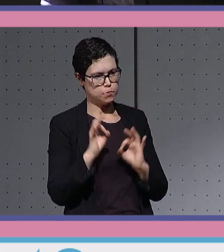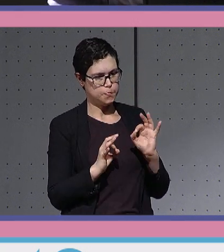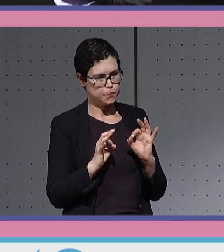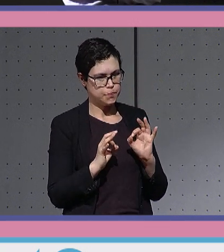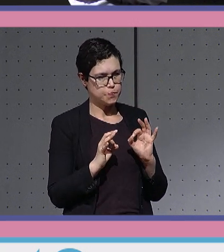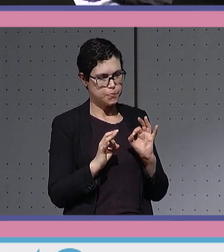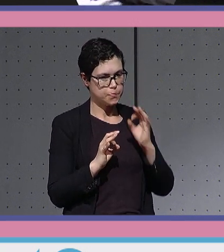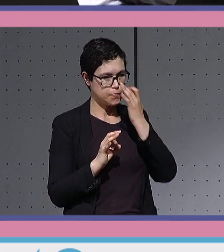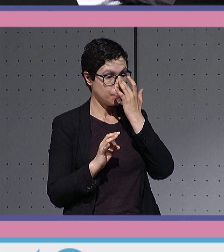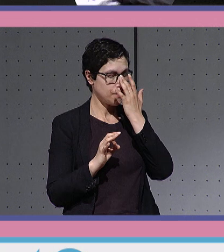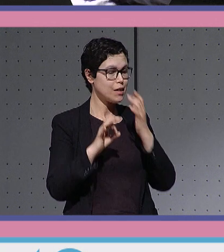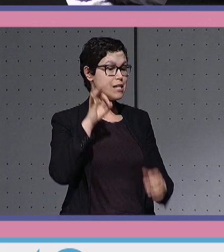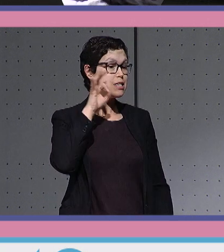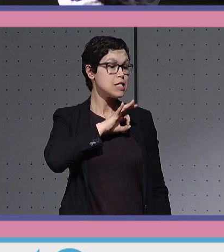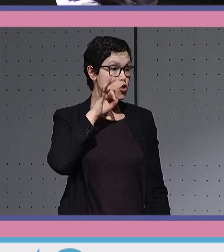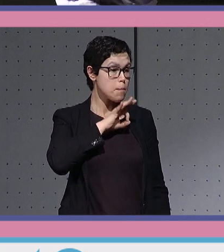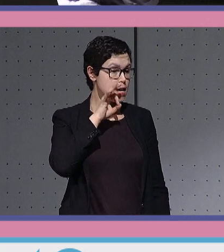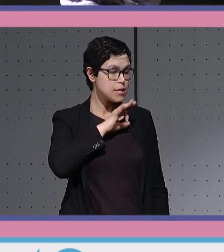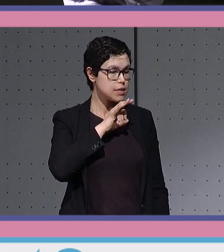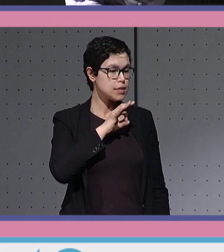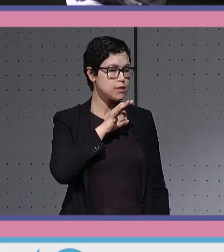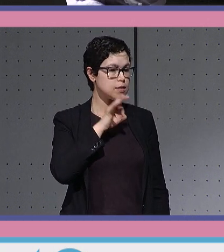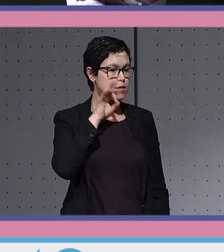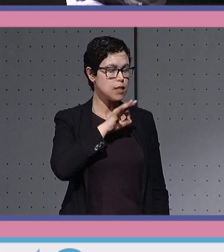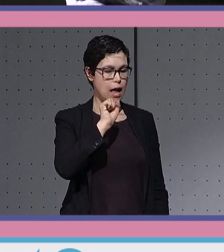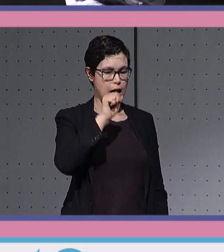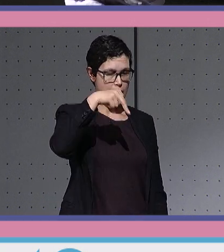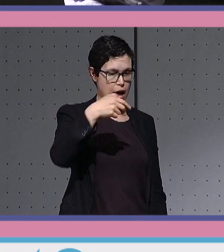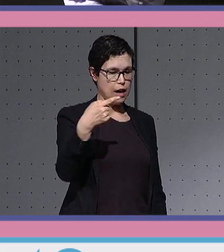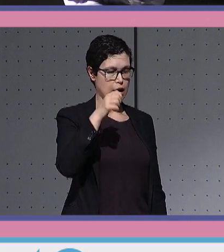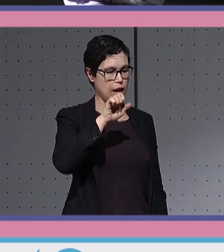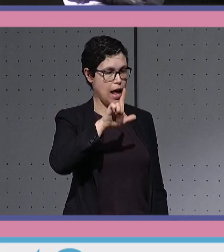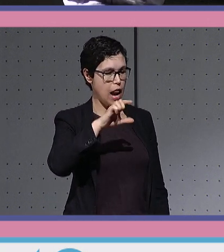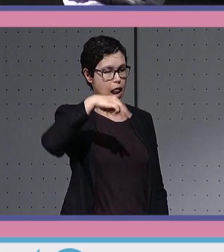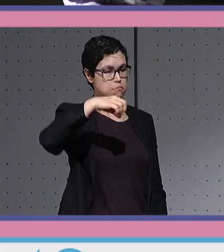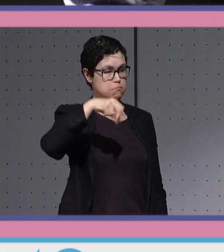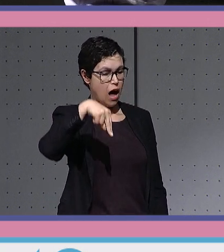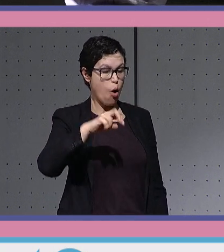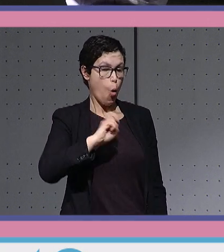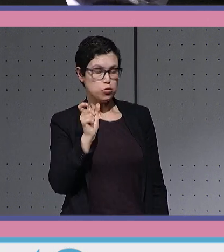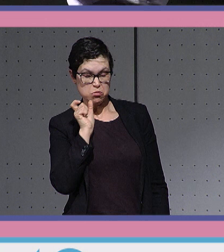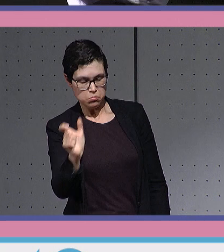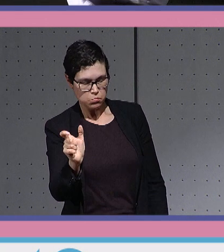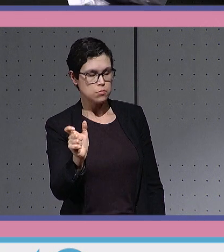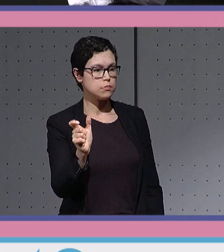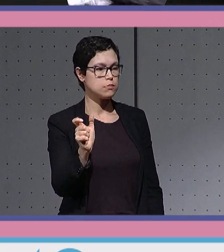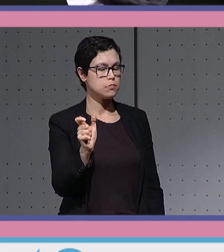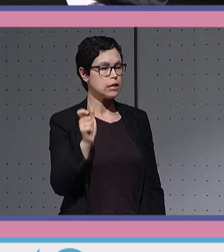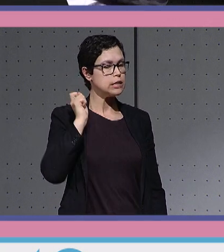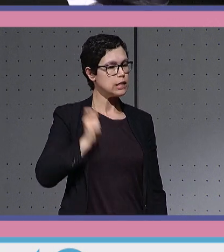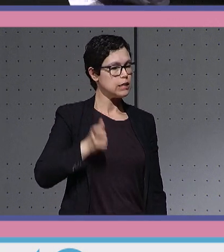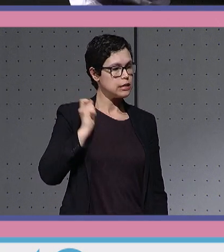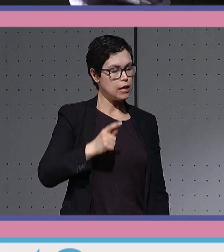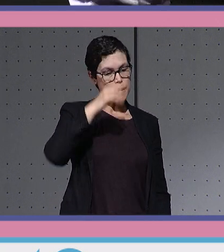Unos síndromes relativamente comunes, que son el síndrome de Angelman y de Prader-Willi, que son disomías uniparentales, se hereda la